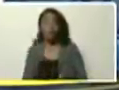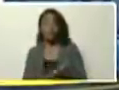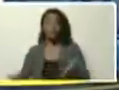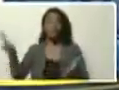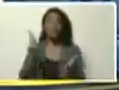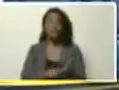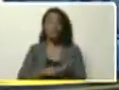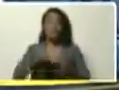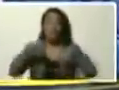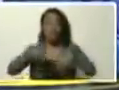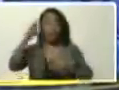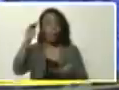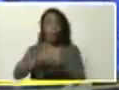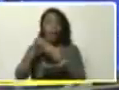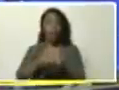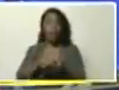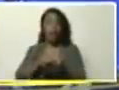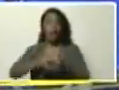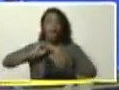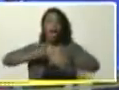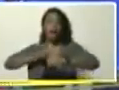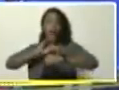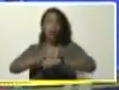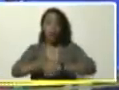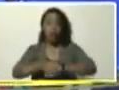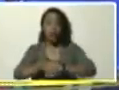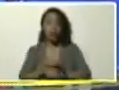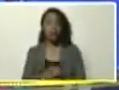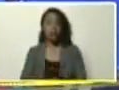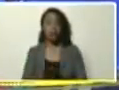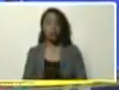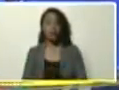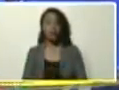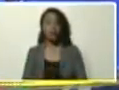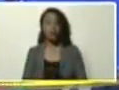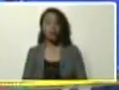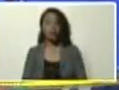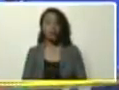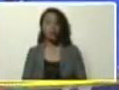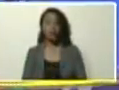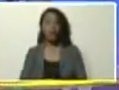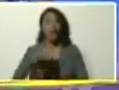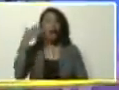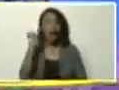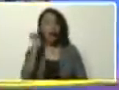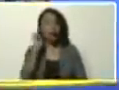reelecto de Miranda, Héctor Rodríguez Castro. Hay que